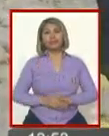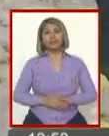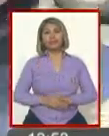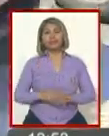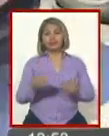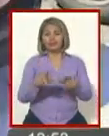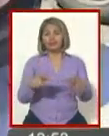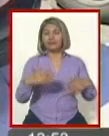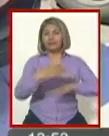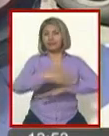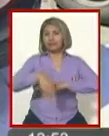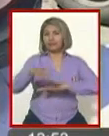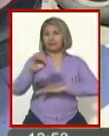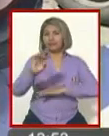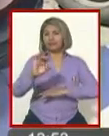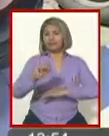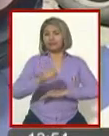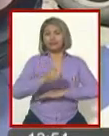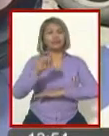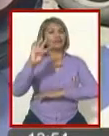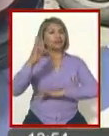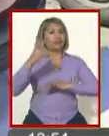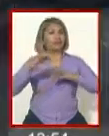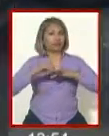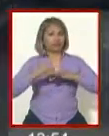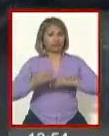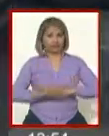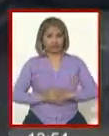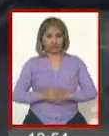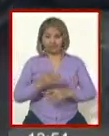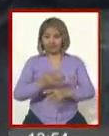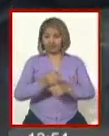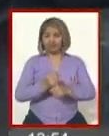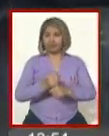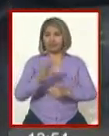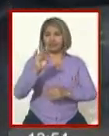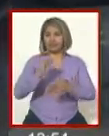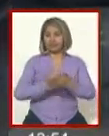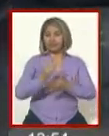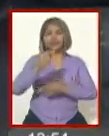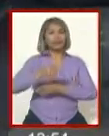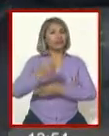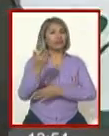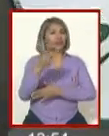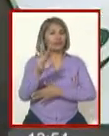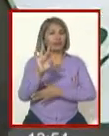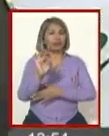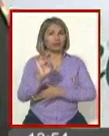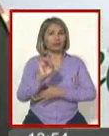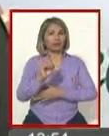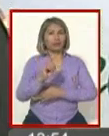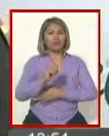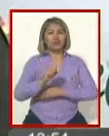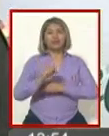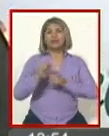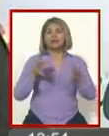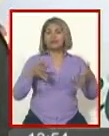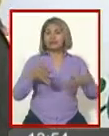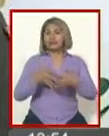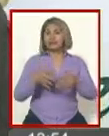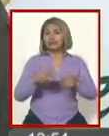lugar del hecho fue en la avenida Oriental Cuarto Anillo. La recuperación fue el 8 de agosto del 2018 en la avenida